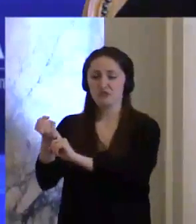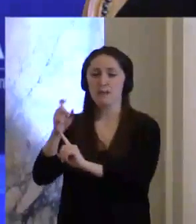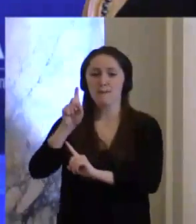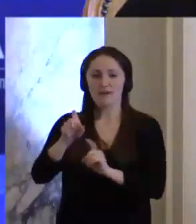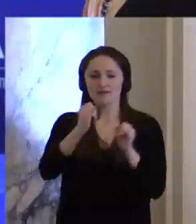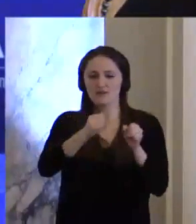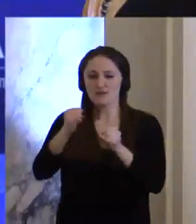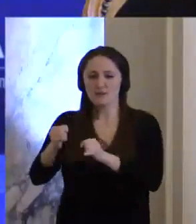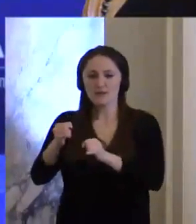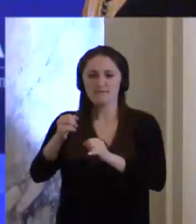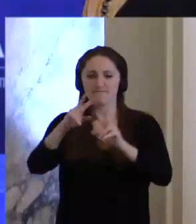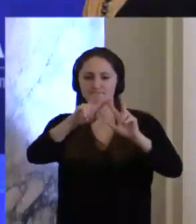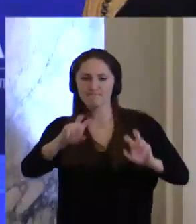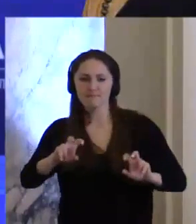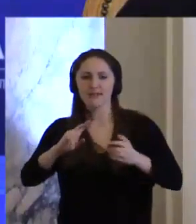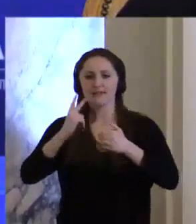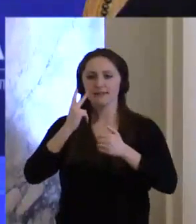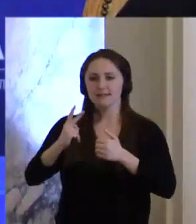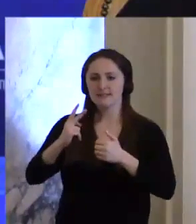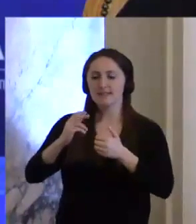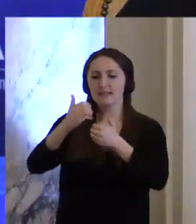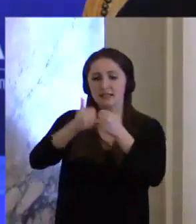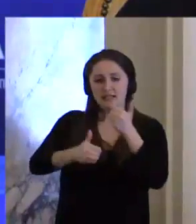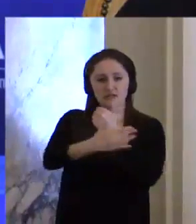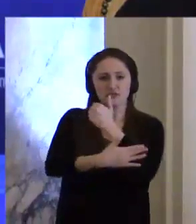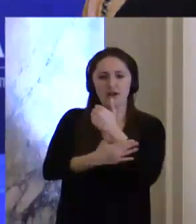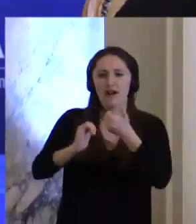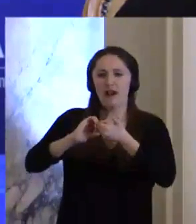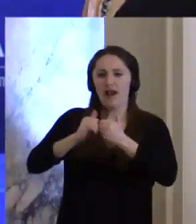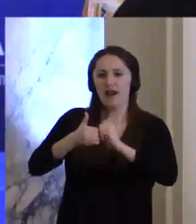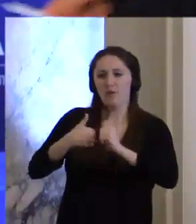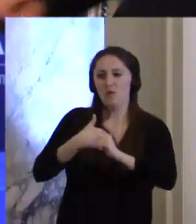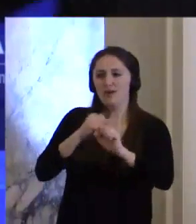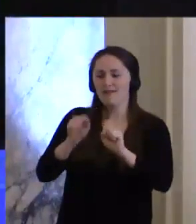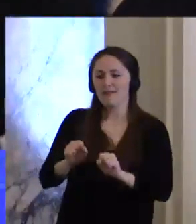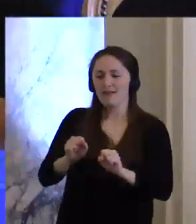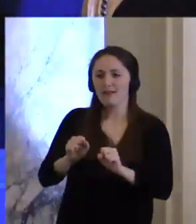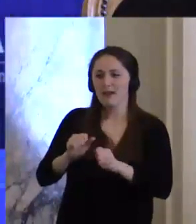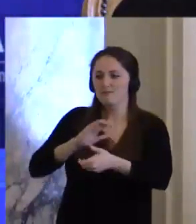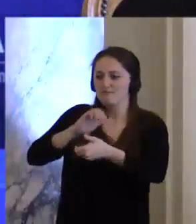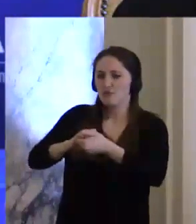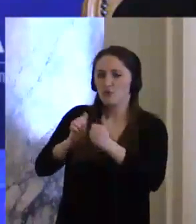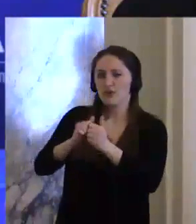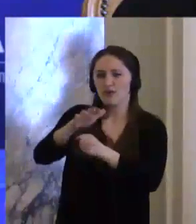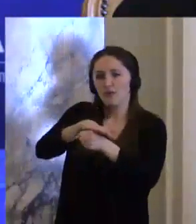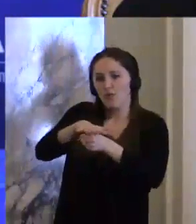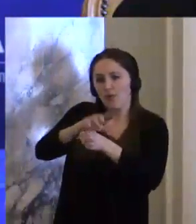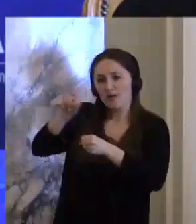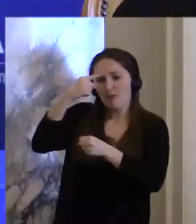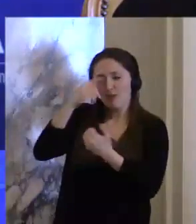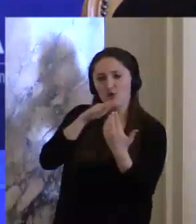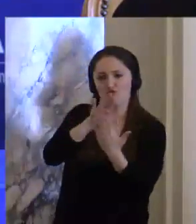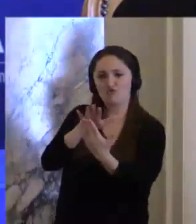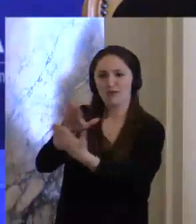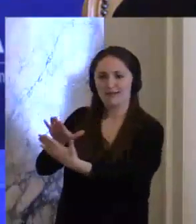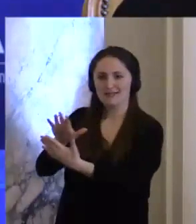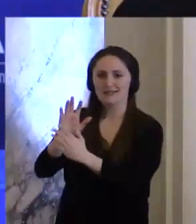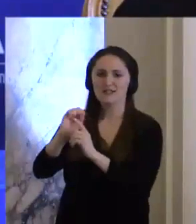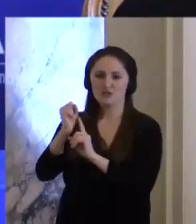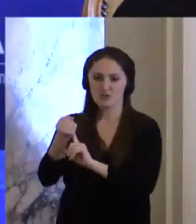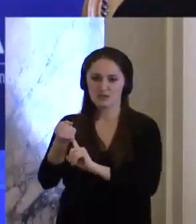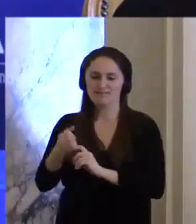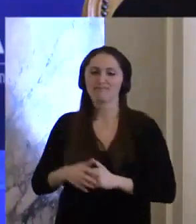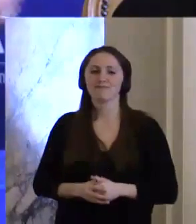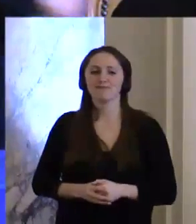para tratar estos problemas específicos. Con respecto a la erradicación de la corrupción